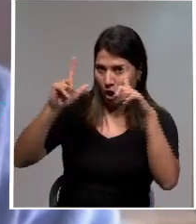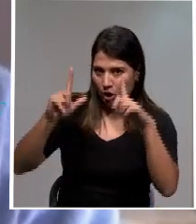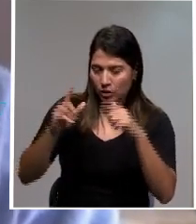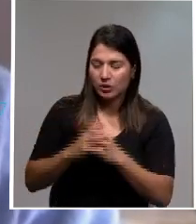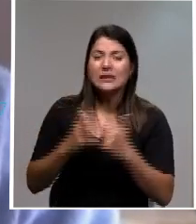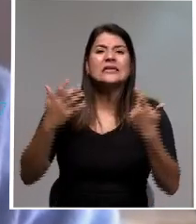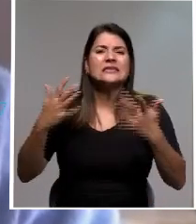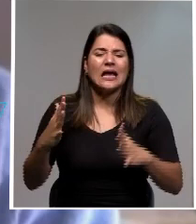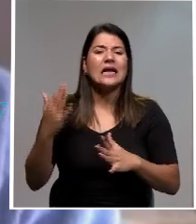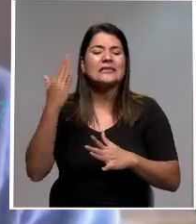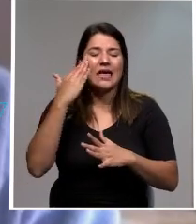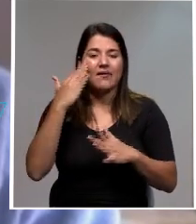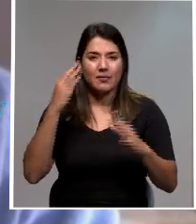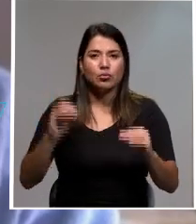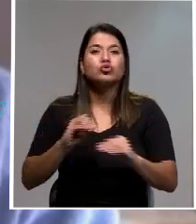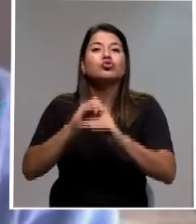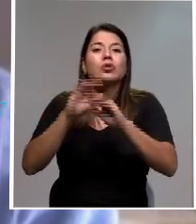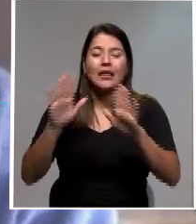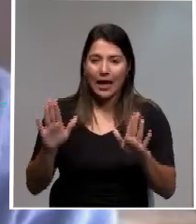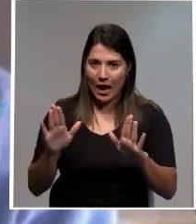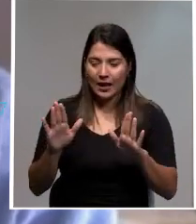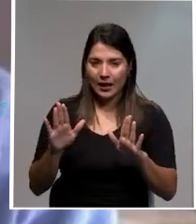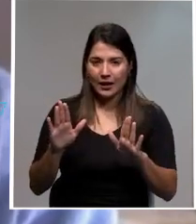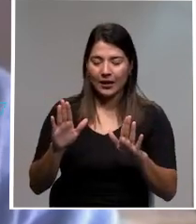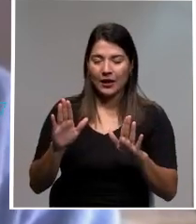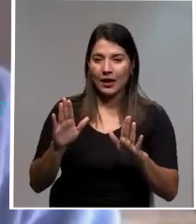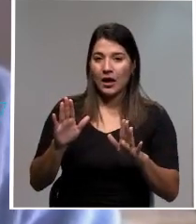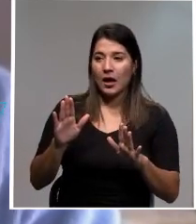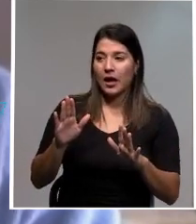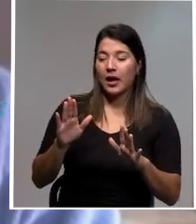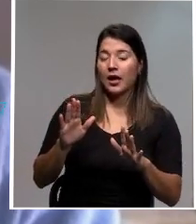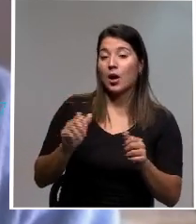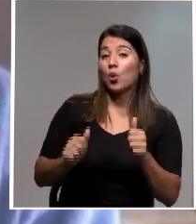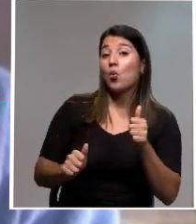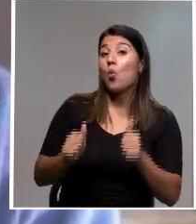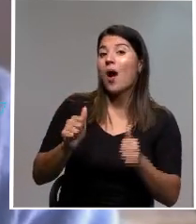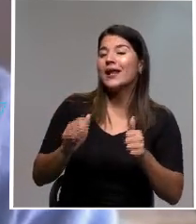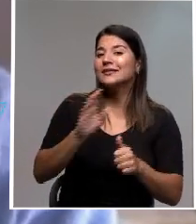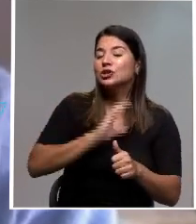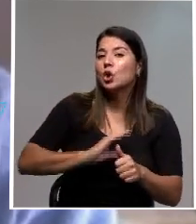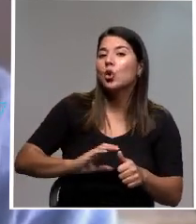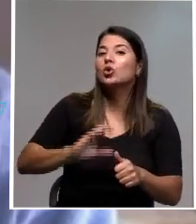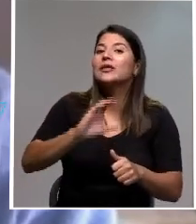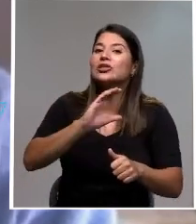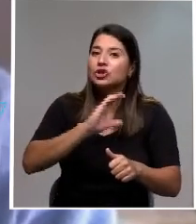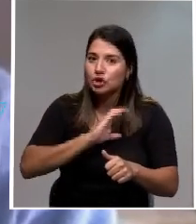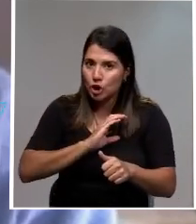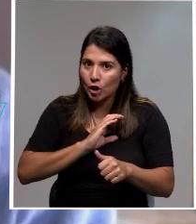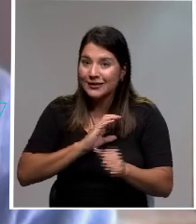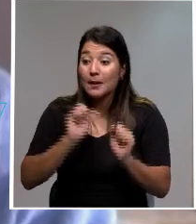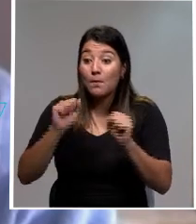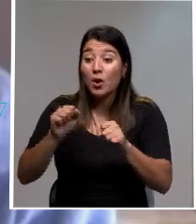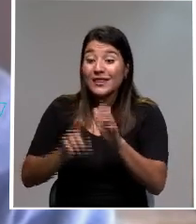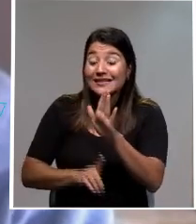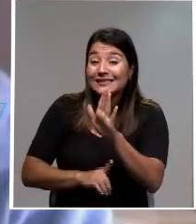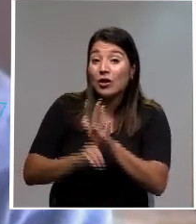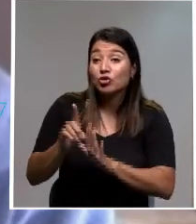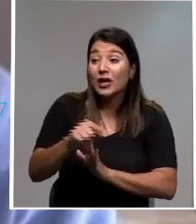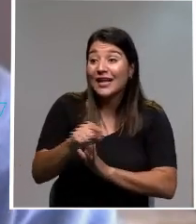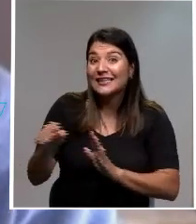clara cuáles son todas estas condiciones que determinan la forma en que surgen estas enfermedades